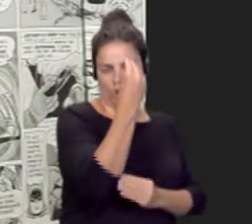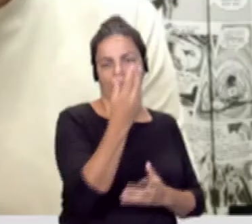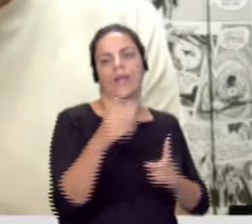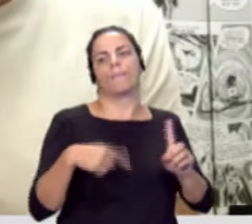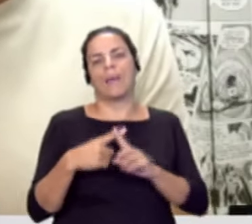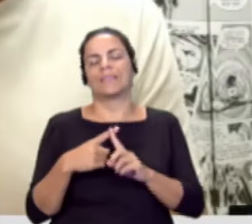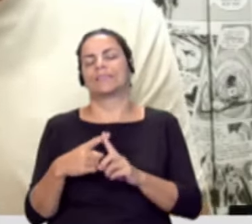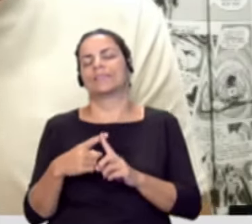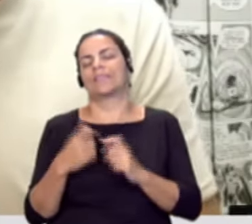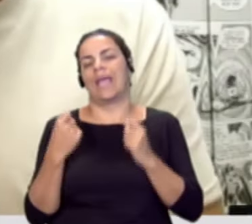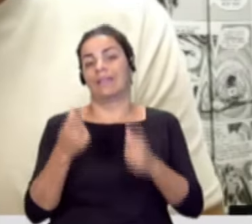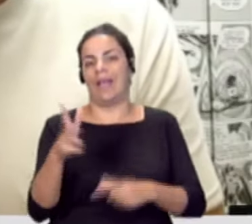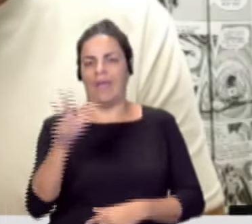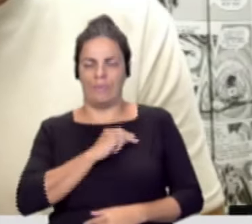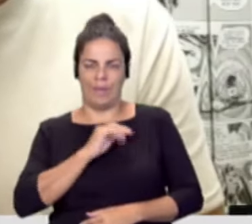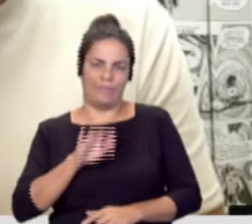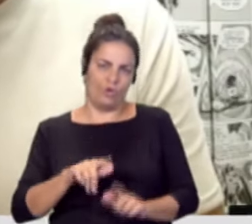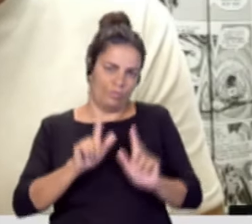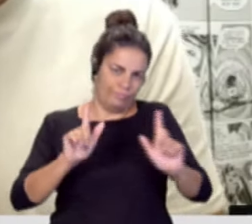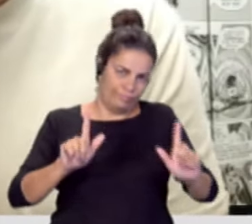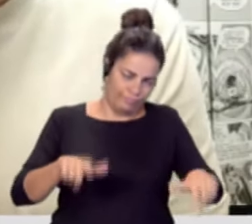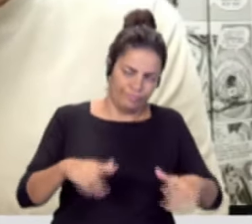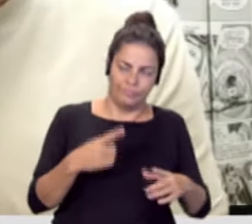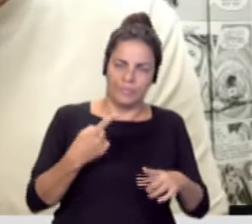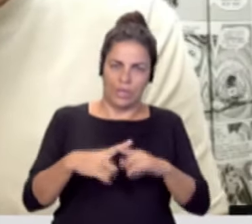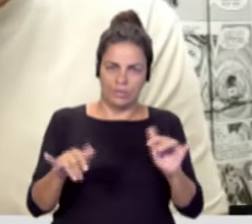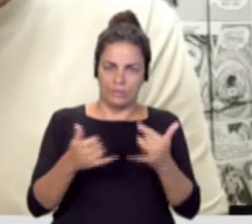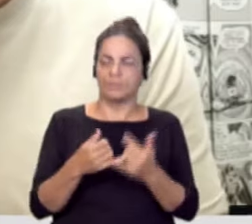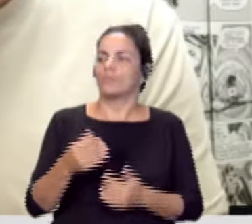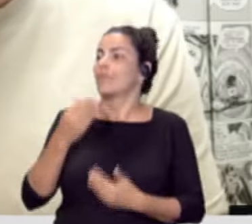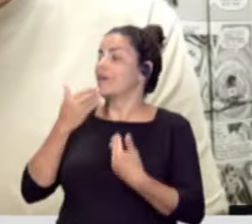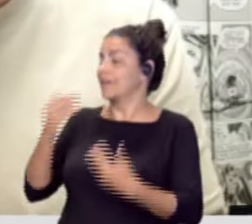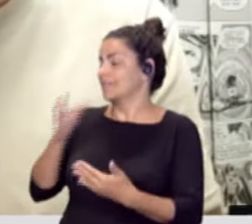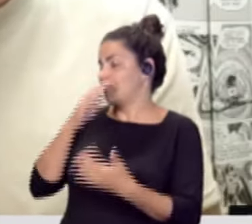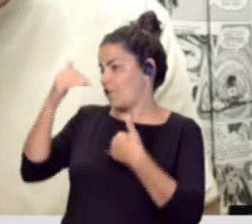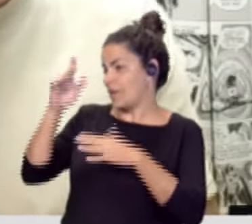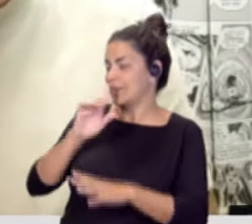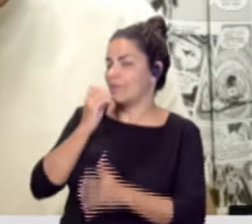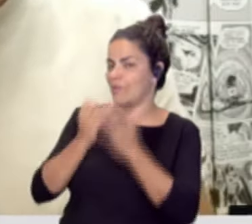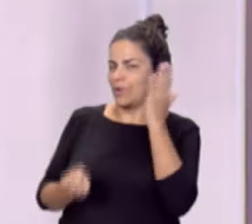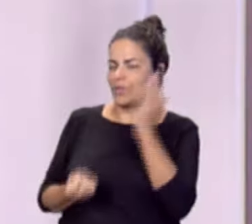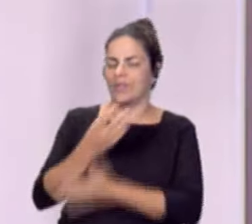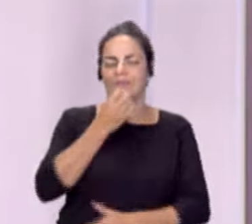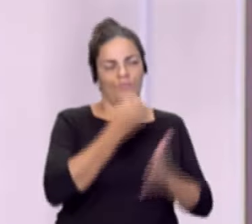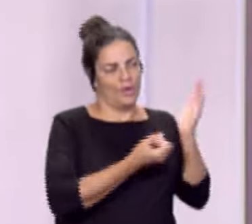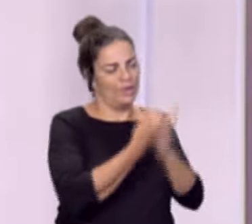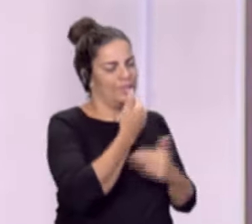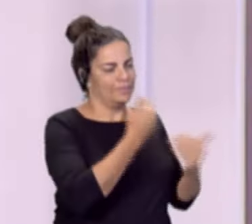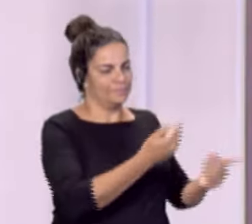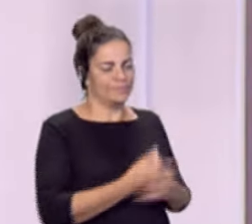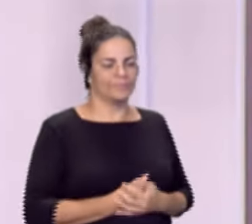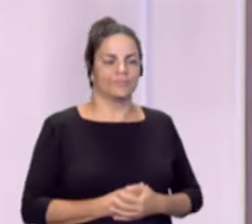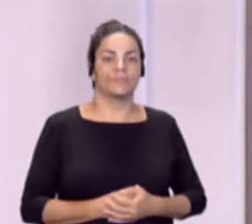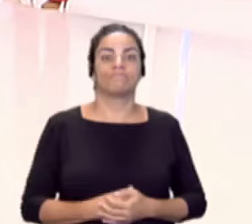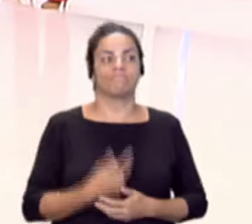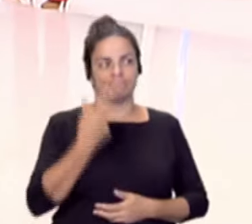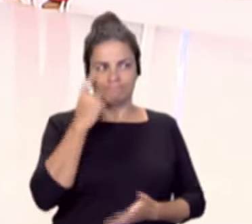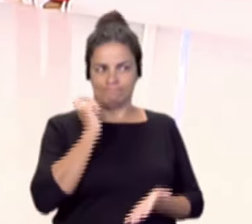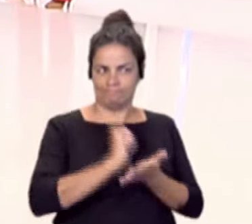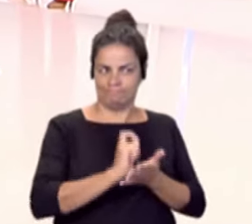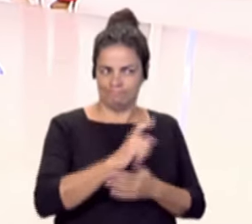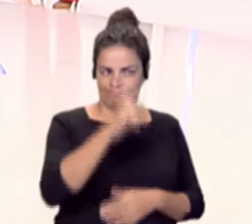muchas gracias, Lucas Morales, responsable del salón, por atendernos esta mañana. Buenos días. Buenos días, muchísimas gracias. Bueno, pues tomamos nota, Pilar,